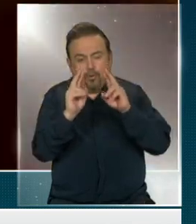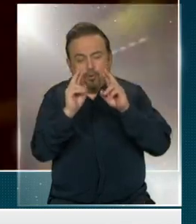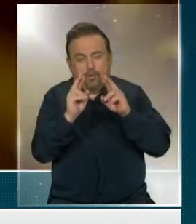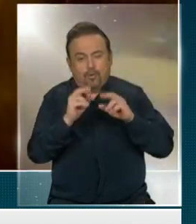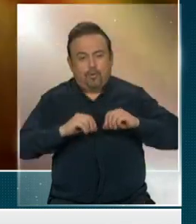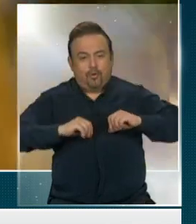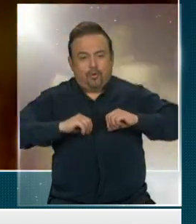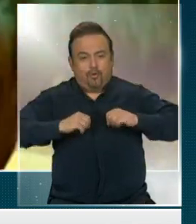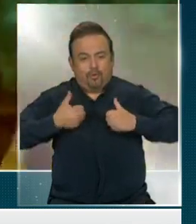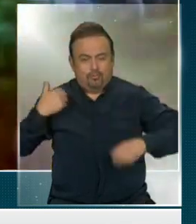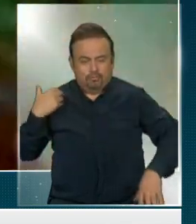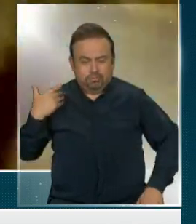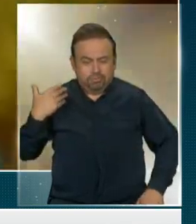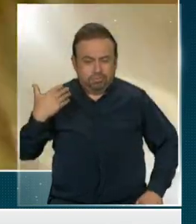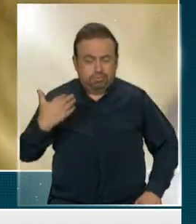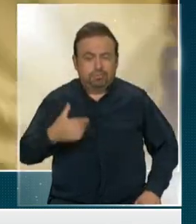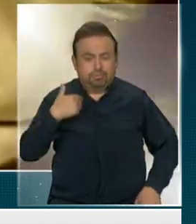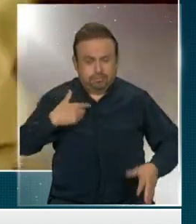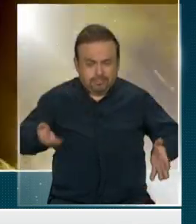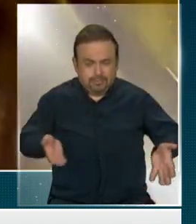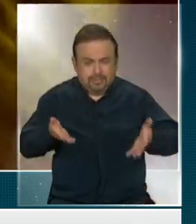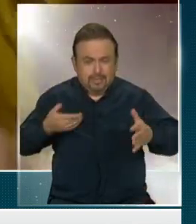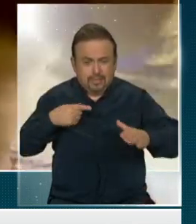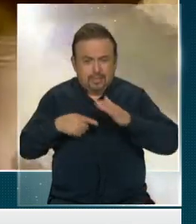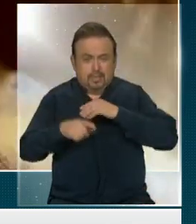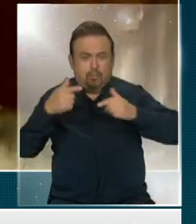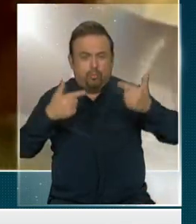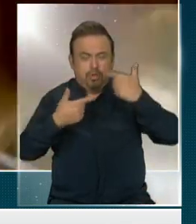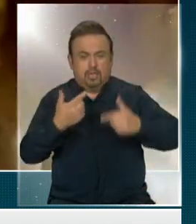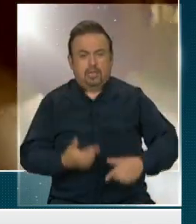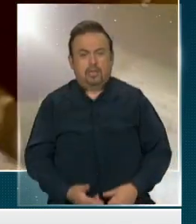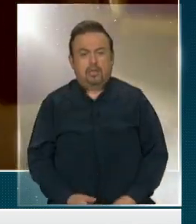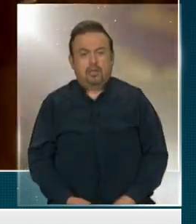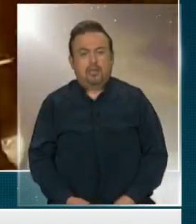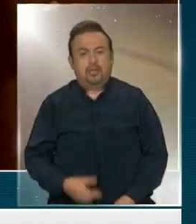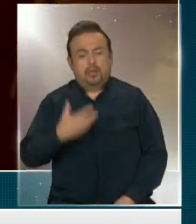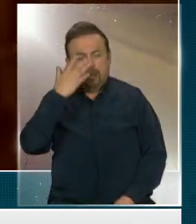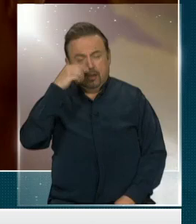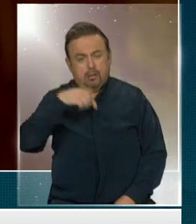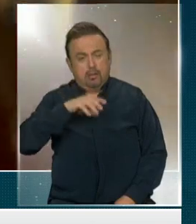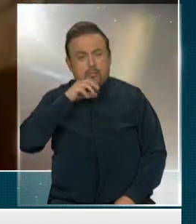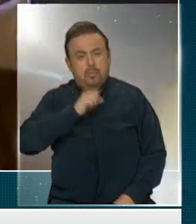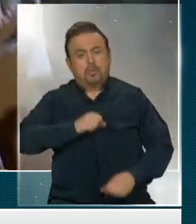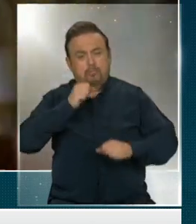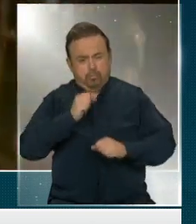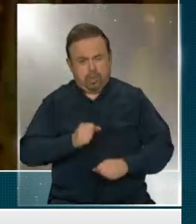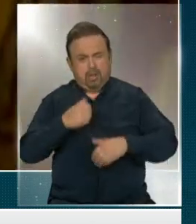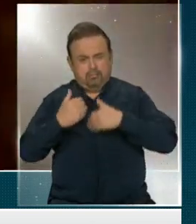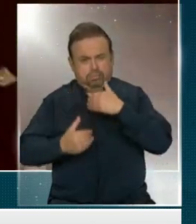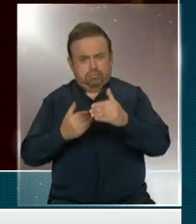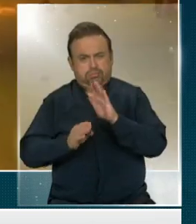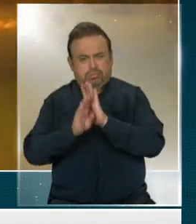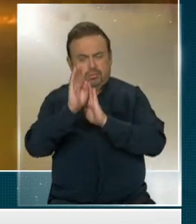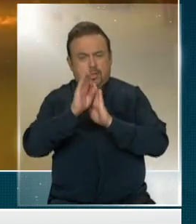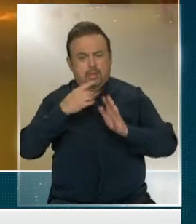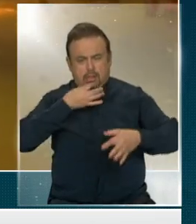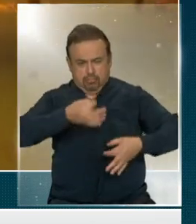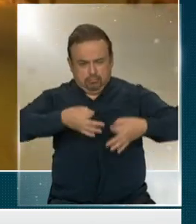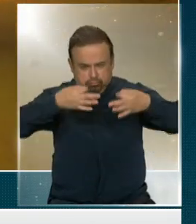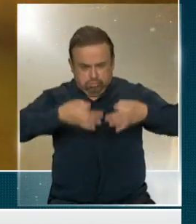mi juventud que me impulsaron a ingresar a la política. Creo que el Perú sí puede salir adelante con